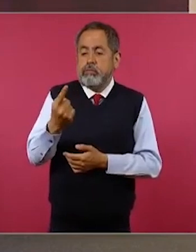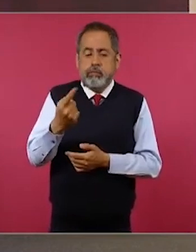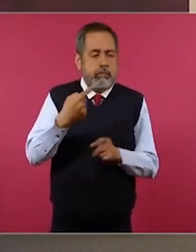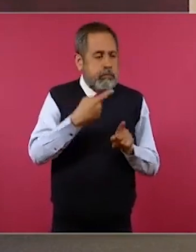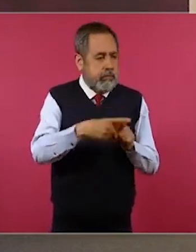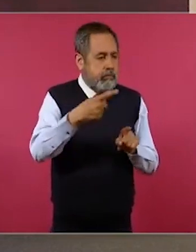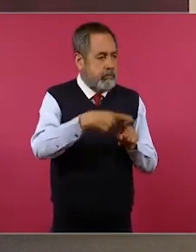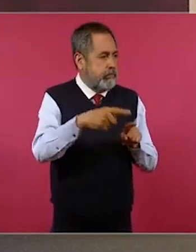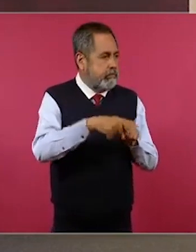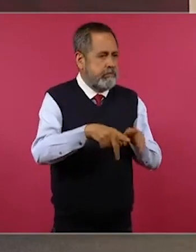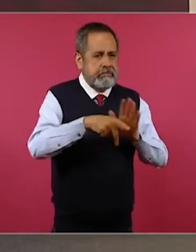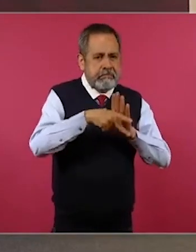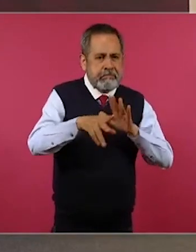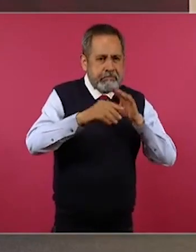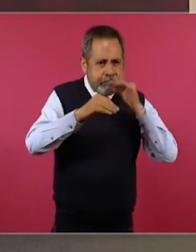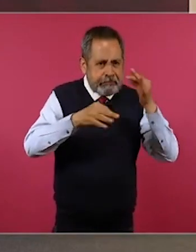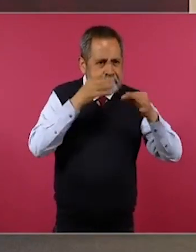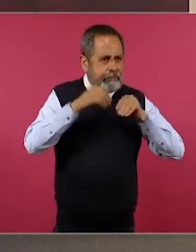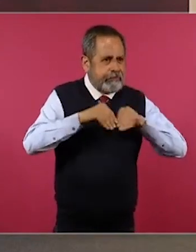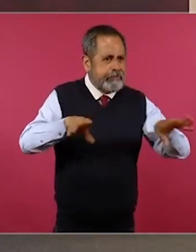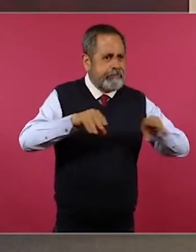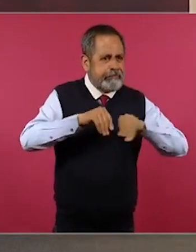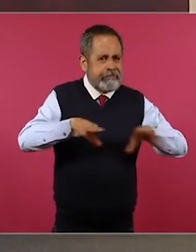4.251 notas,